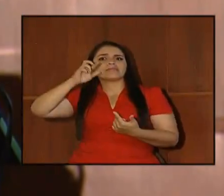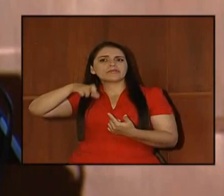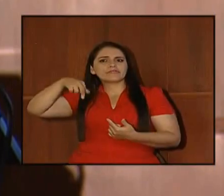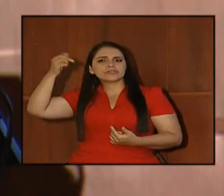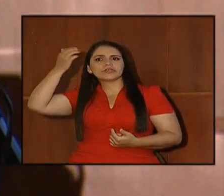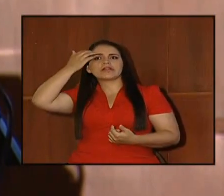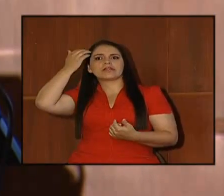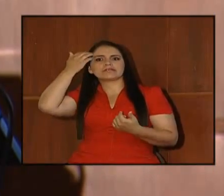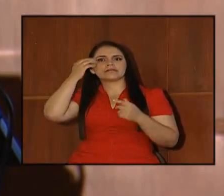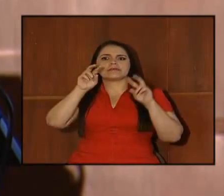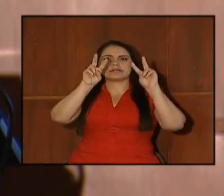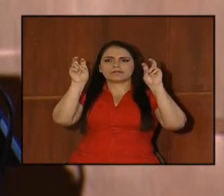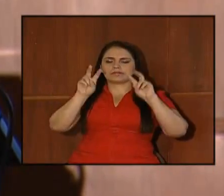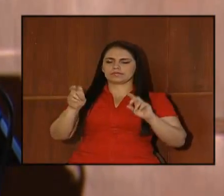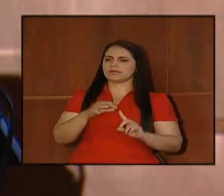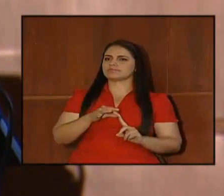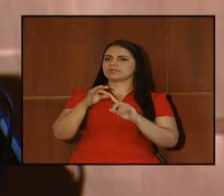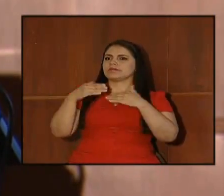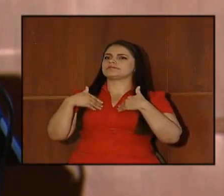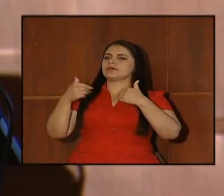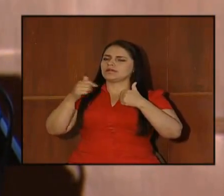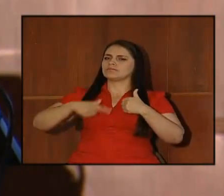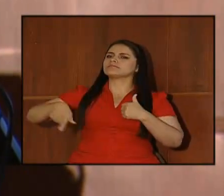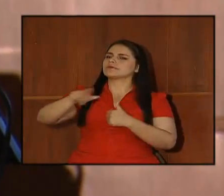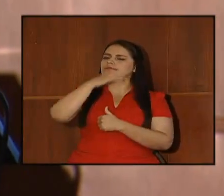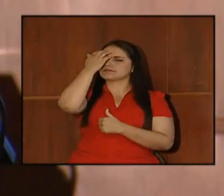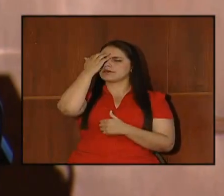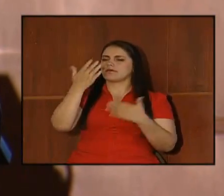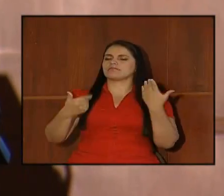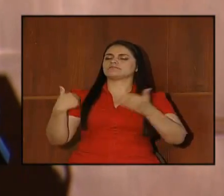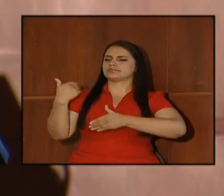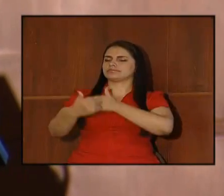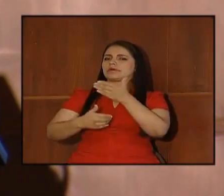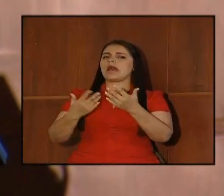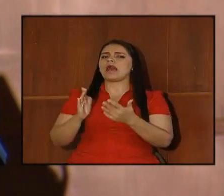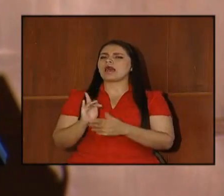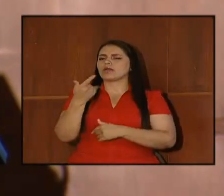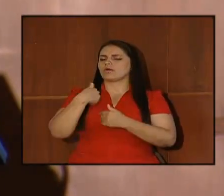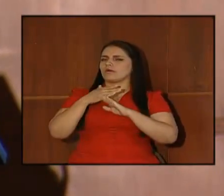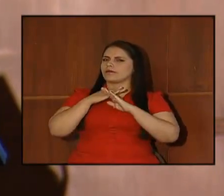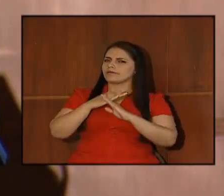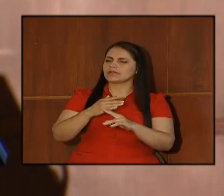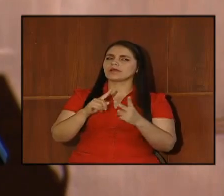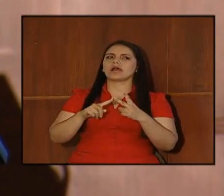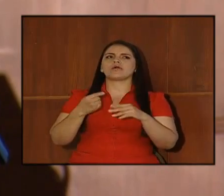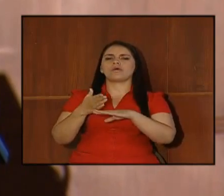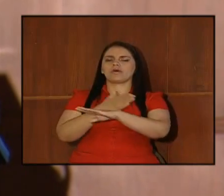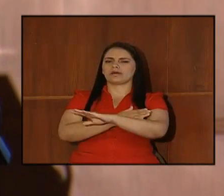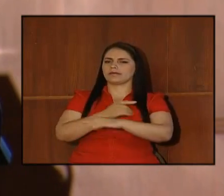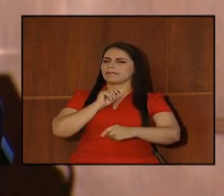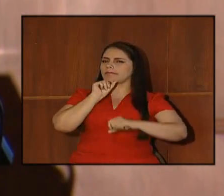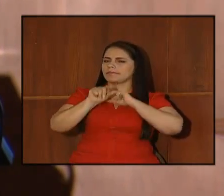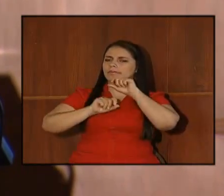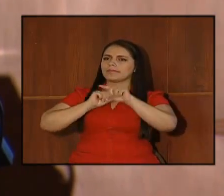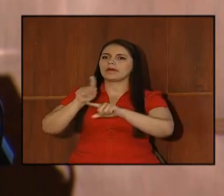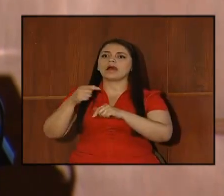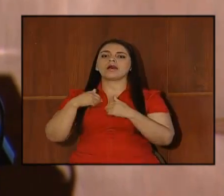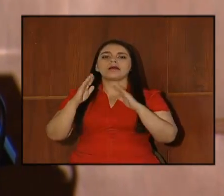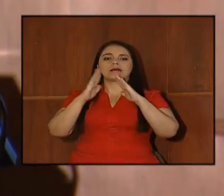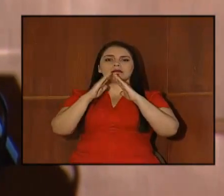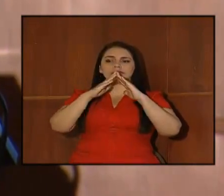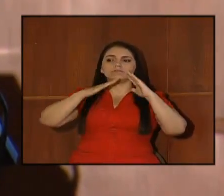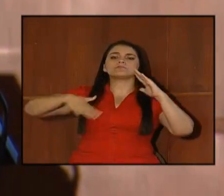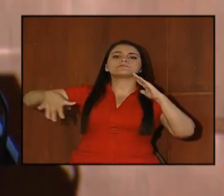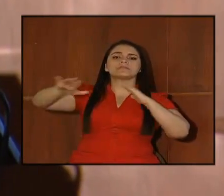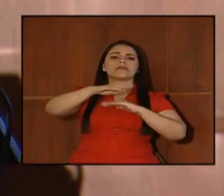para que nosotros podamos prevenir, consultar a tiempo, o si ya tenemos una enfermedad con nuestros familiares en casa, cómo